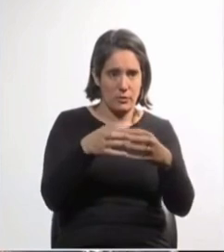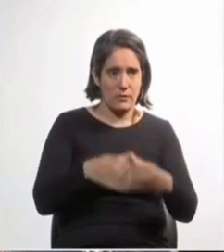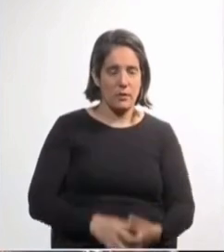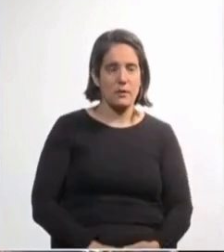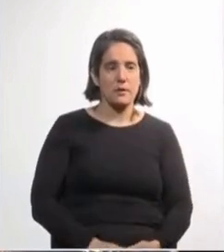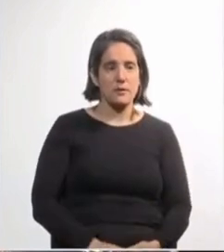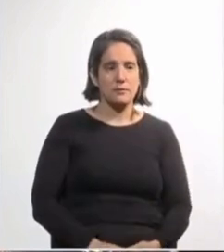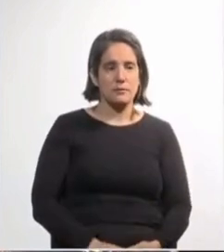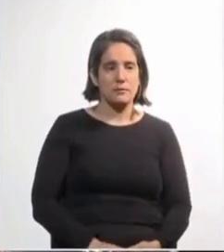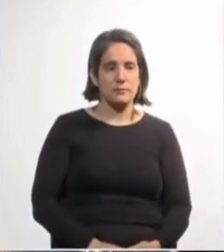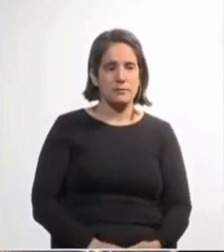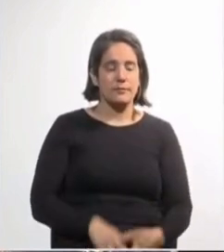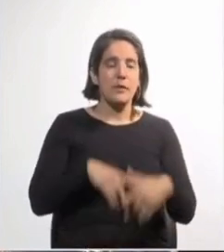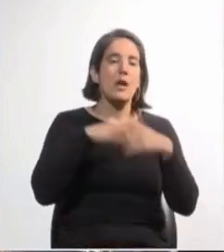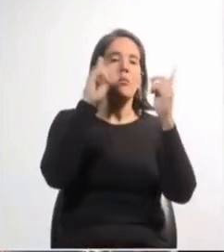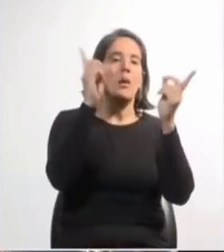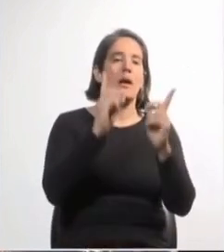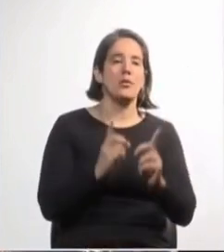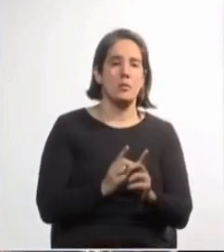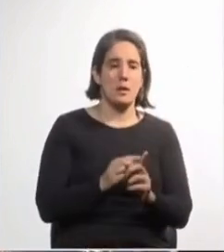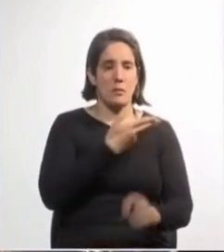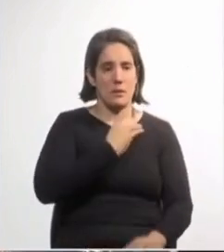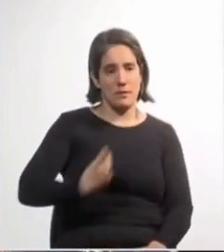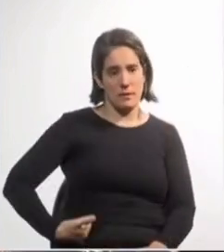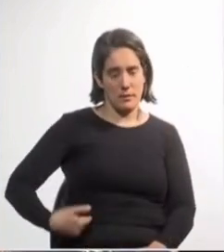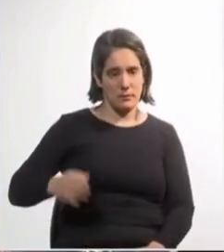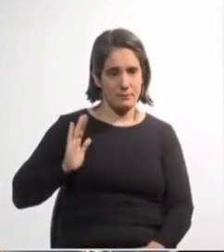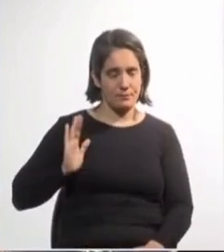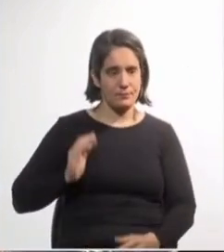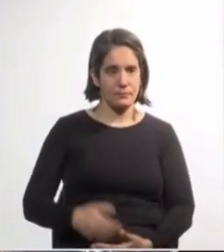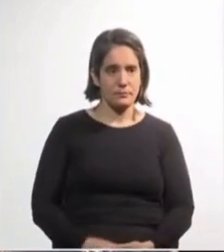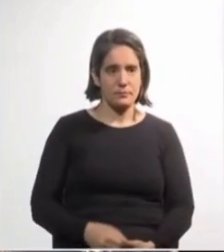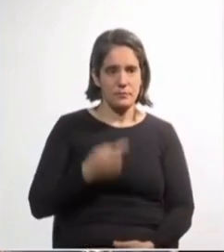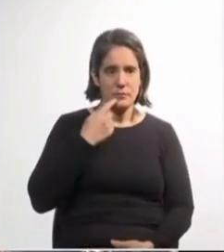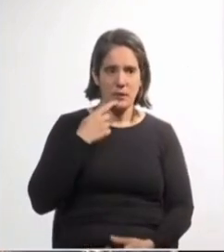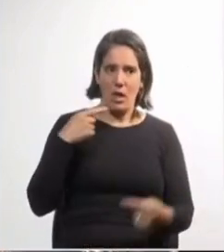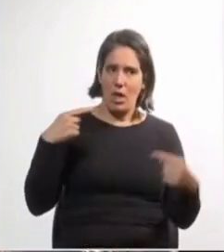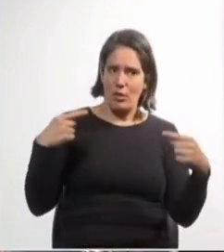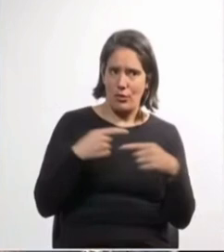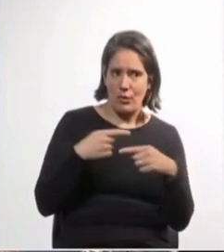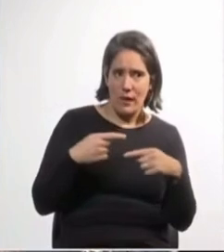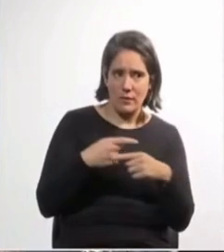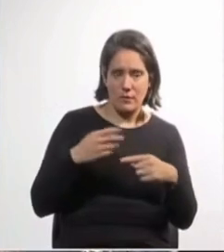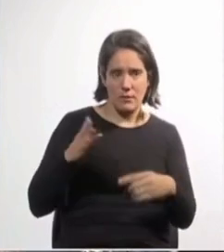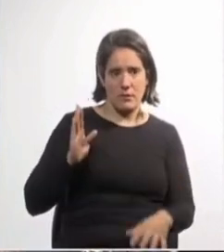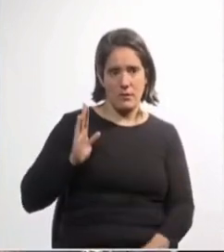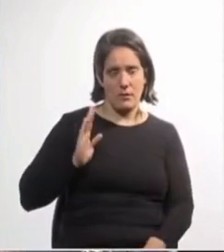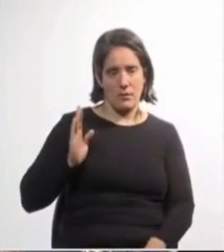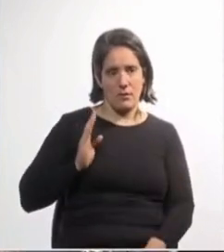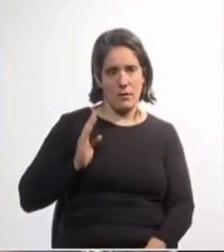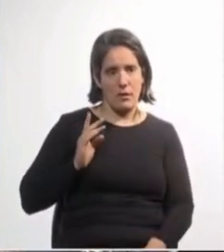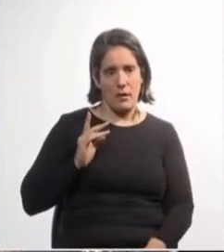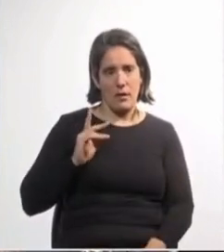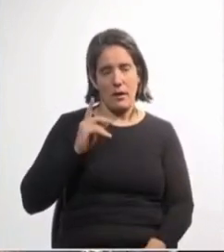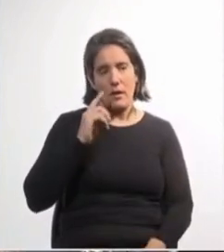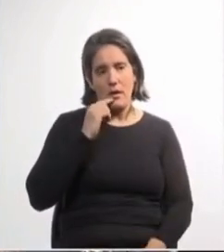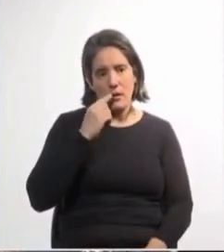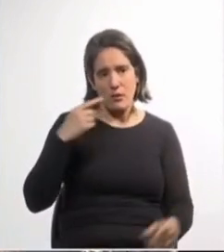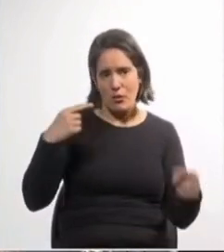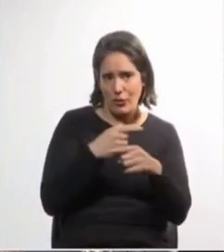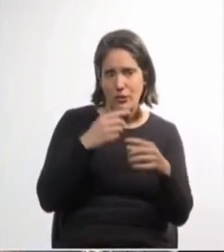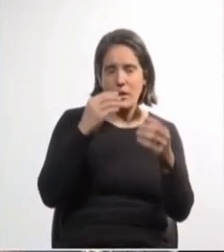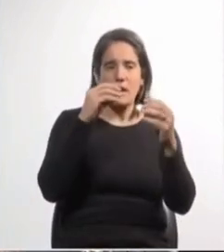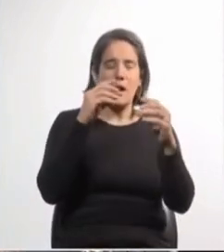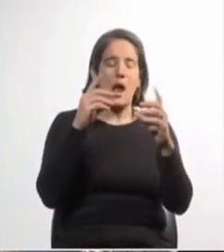Senado. En síntesis, señora presidenta, discrepamos con la filosofía y el enfoque de la gestión